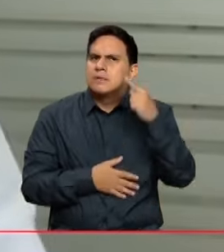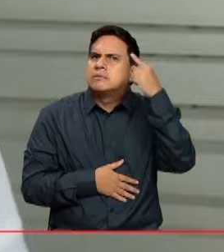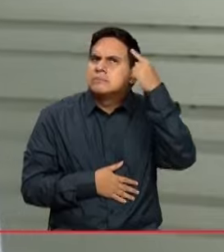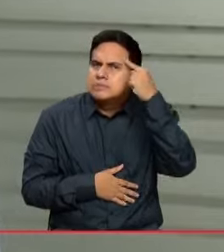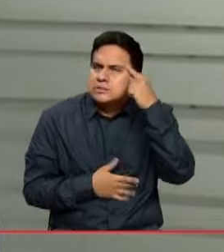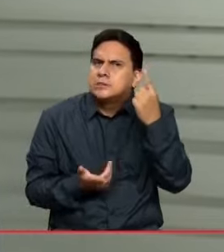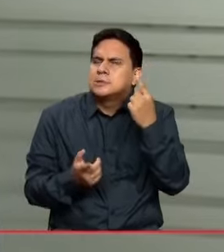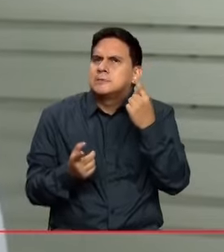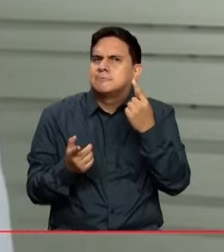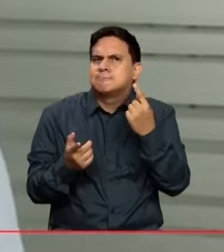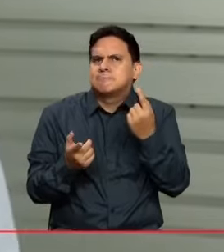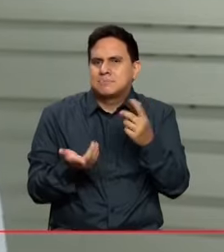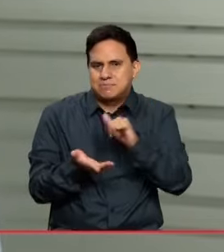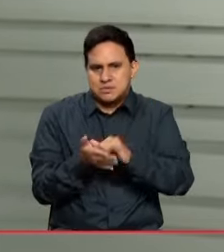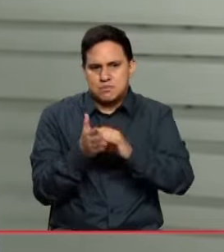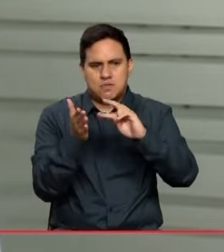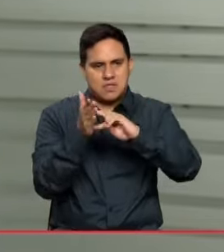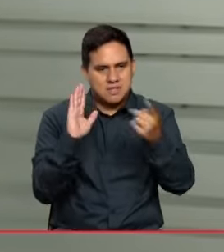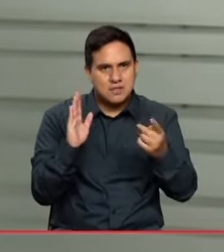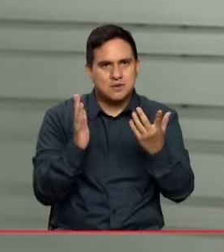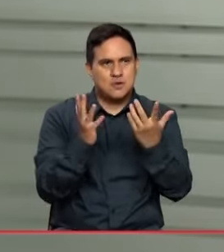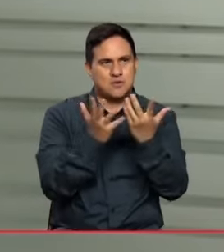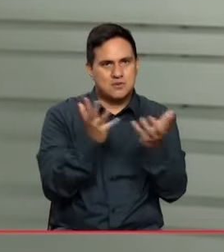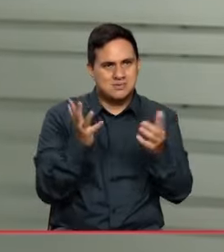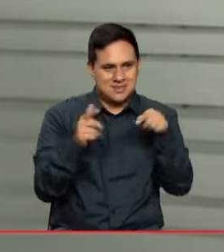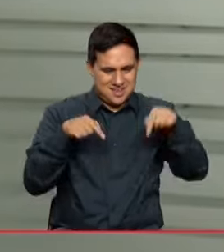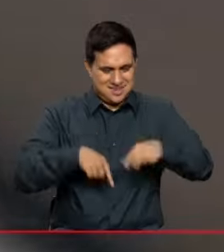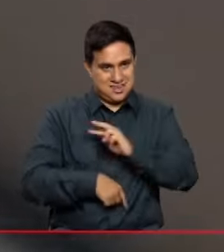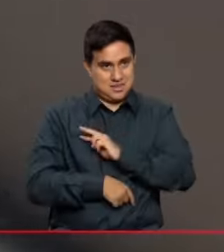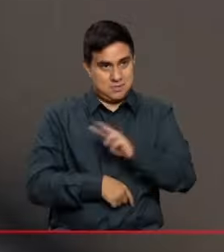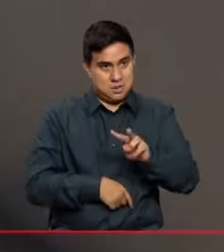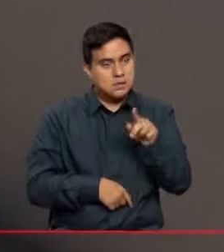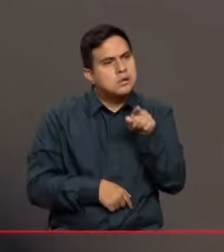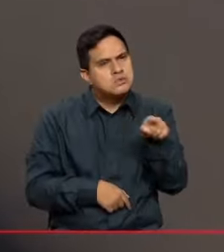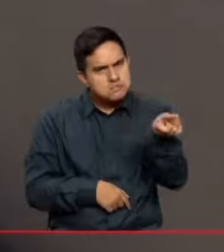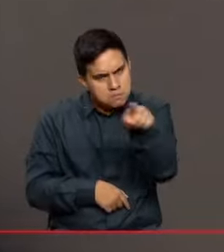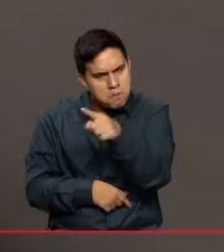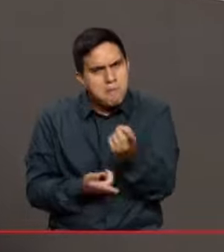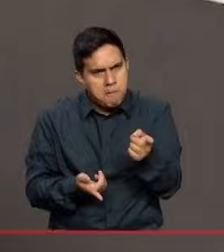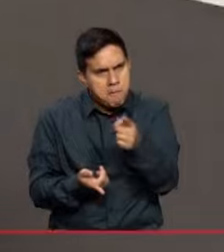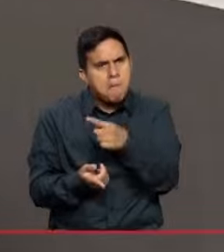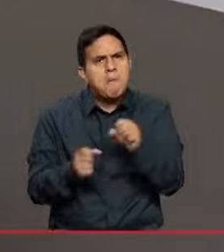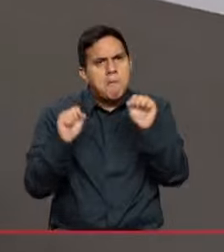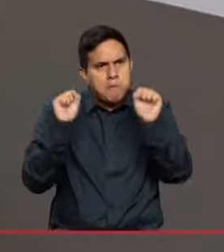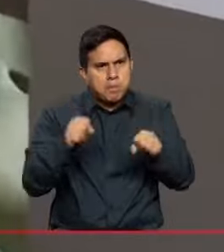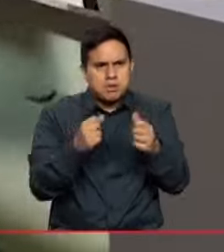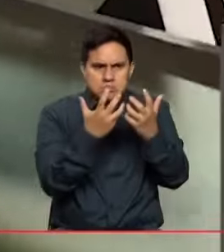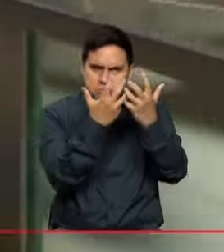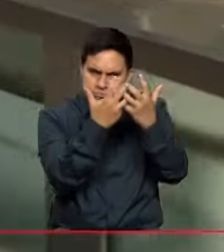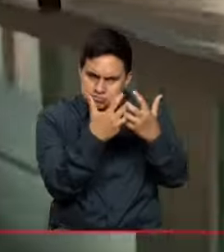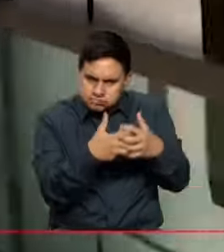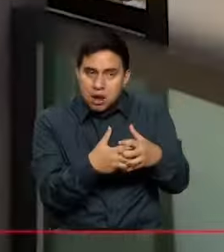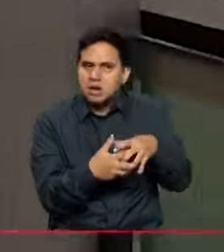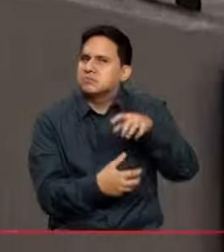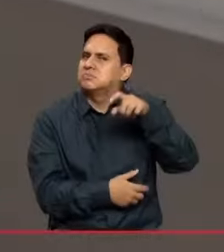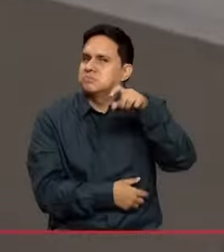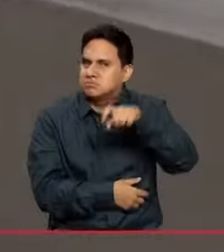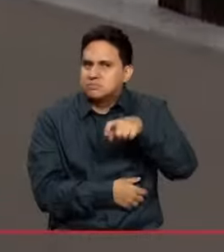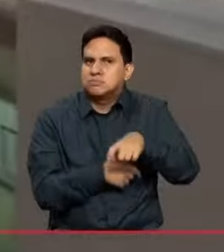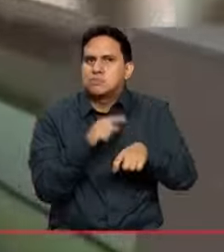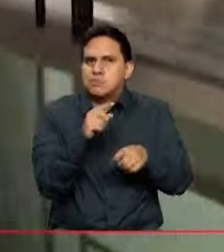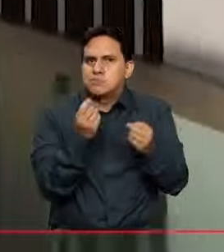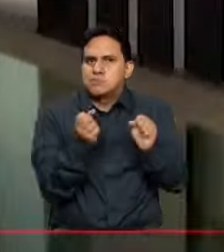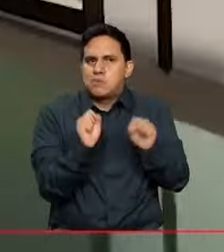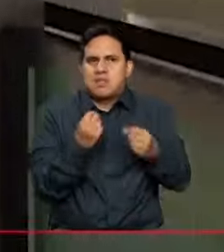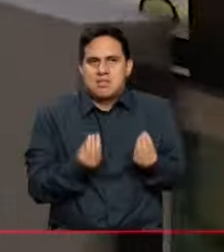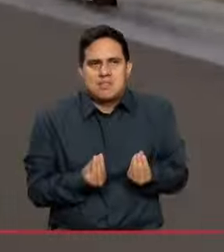de la parte técnico y político aquí en el ba que ustedes tienen de verdad todo que falta para